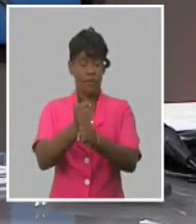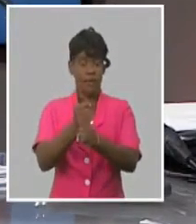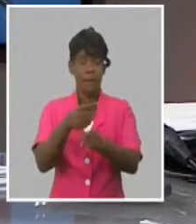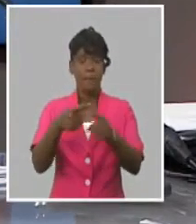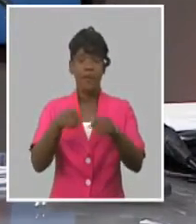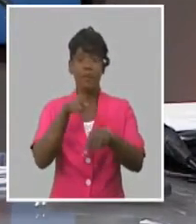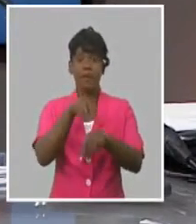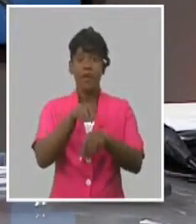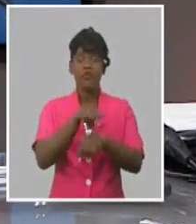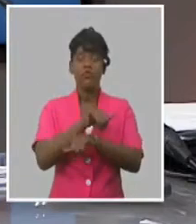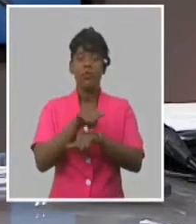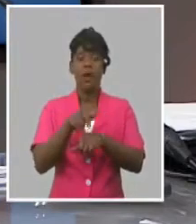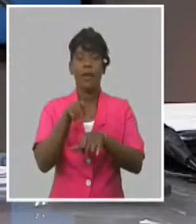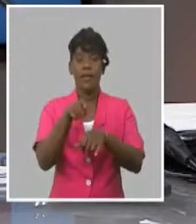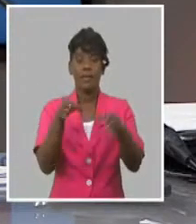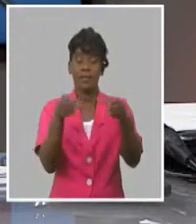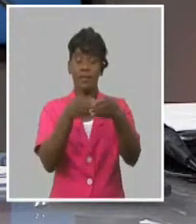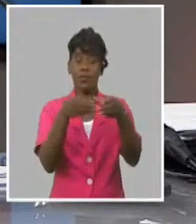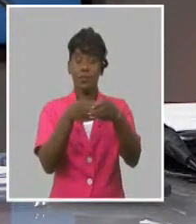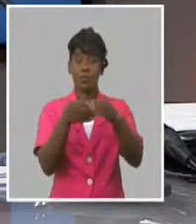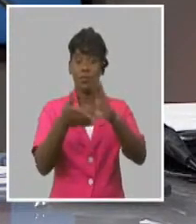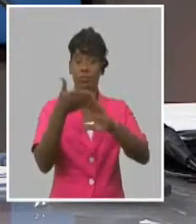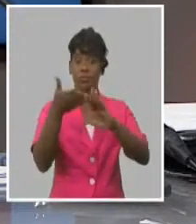da servicios de la construcción